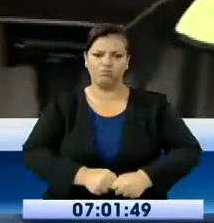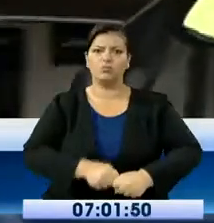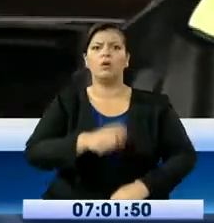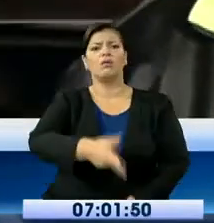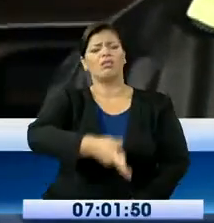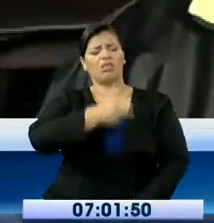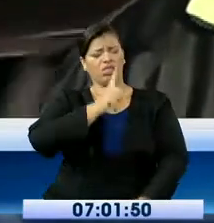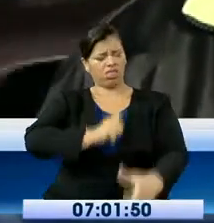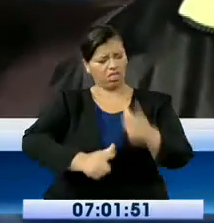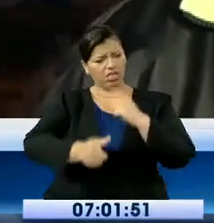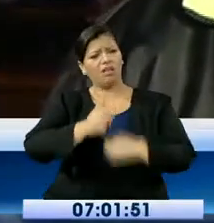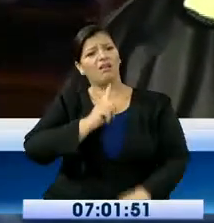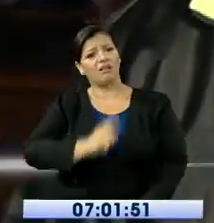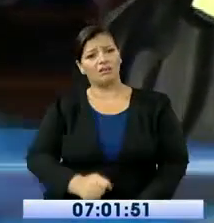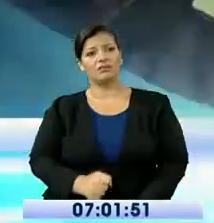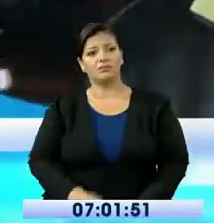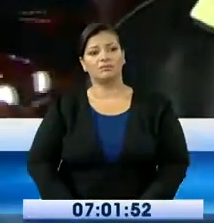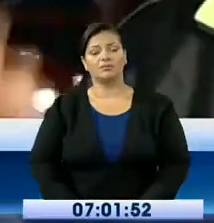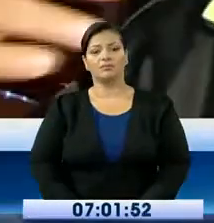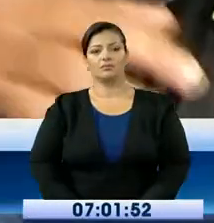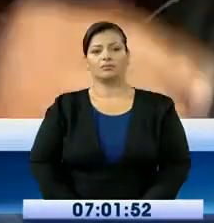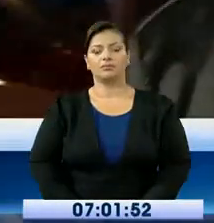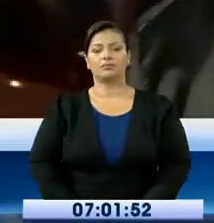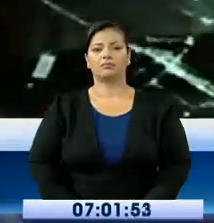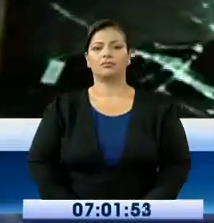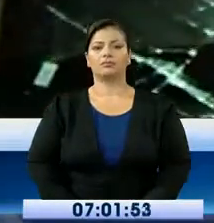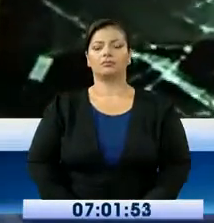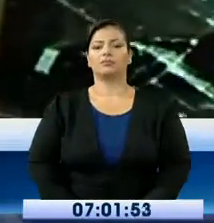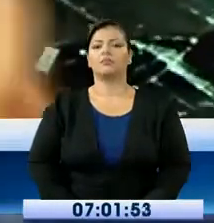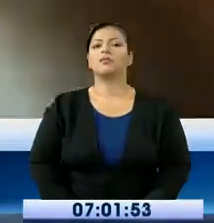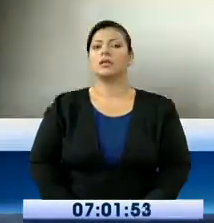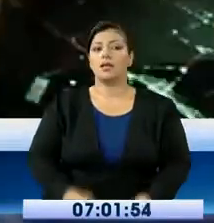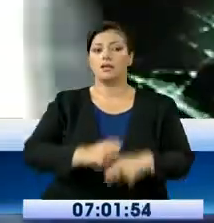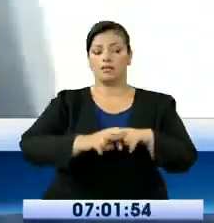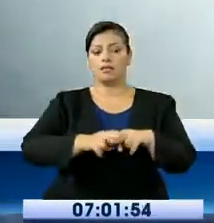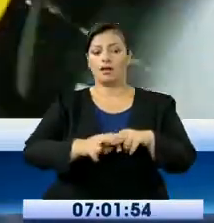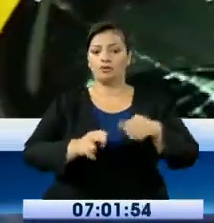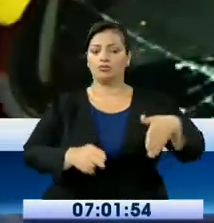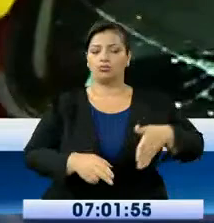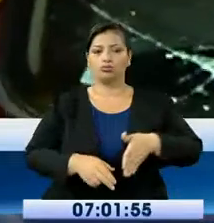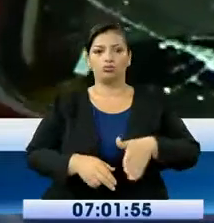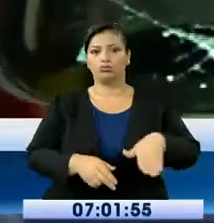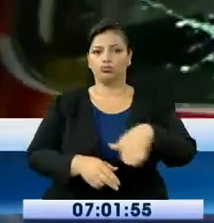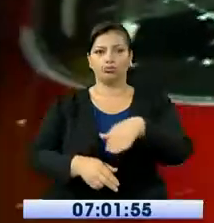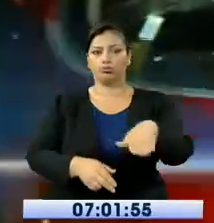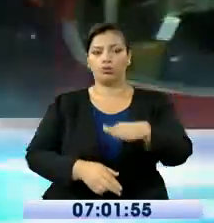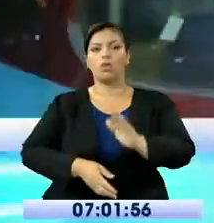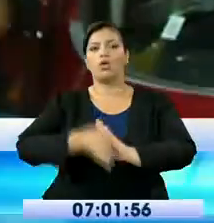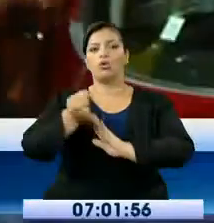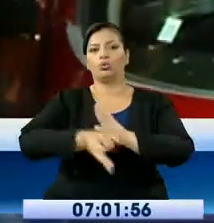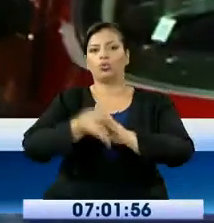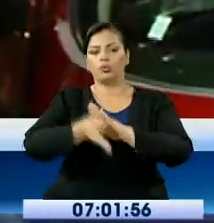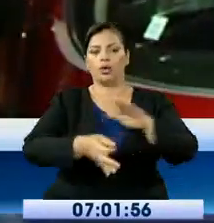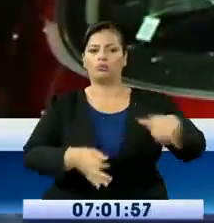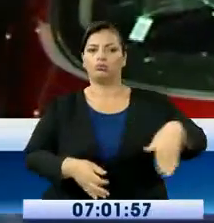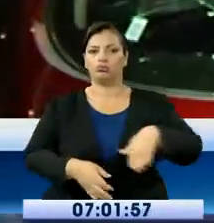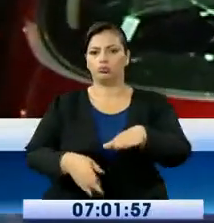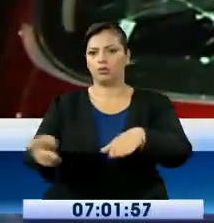El taxi iba con sentido hacia Durán y el vehículo rojo, por ingresar rápidamente, parece que el